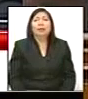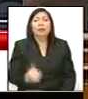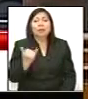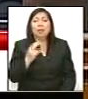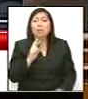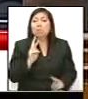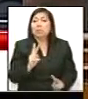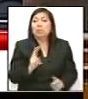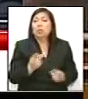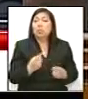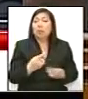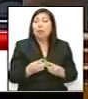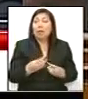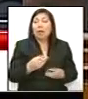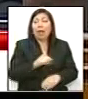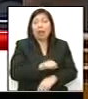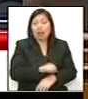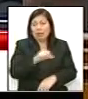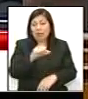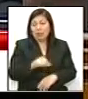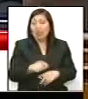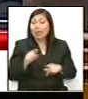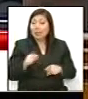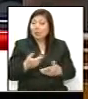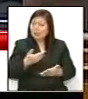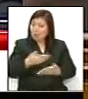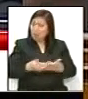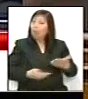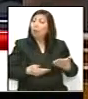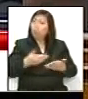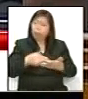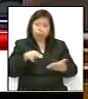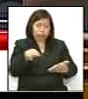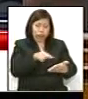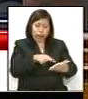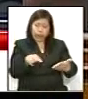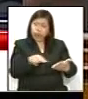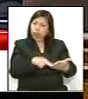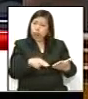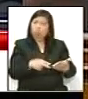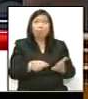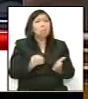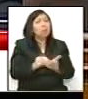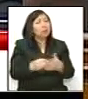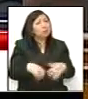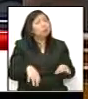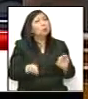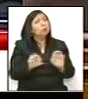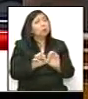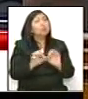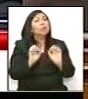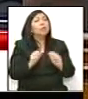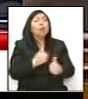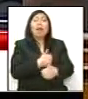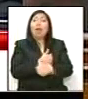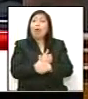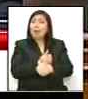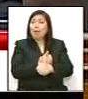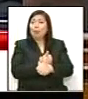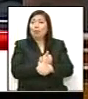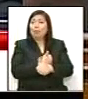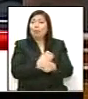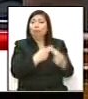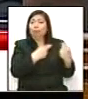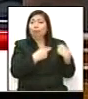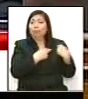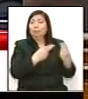una visión desde el mundo andino. Y esos documentos han dado prestancia a Ayacucho, han asumido gran parte y asumimos